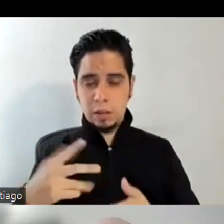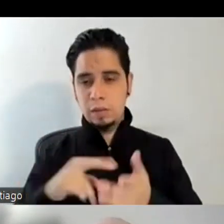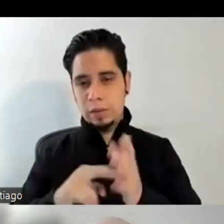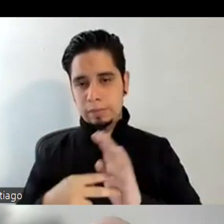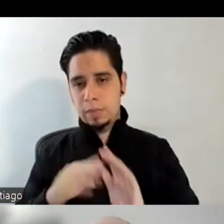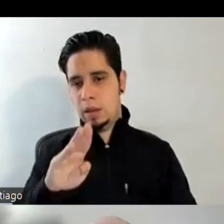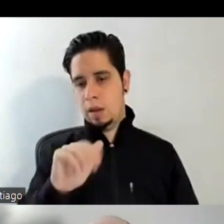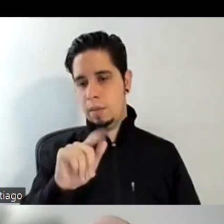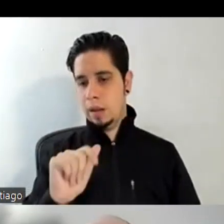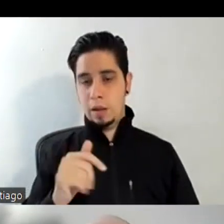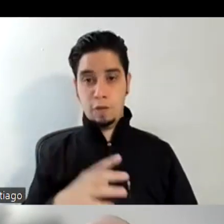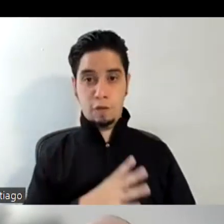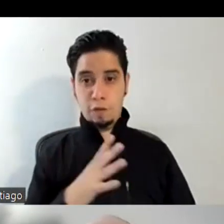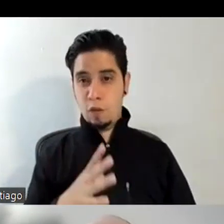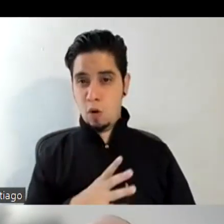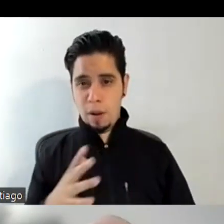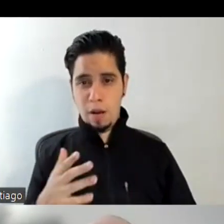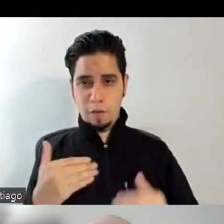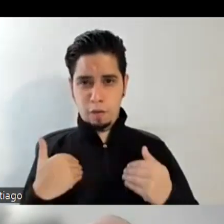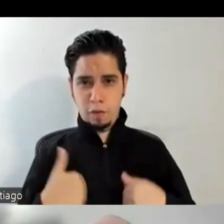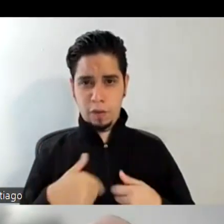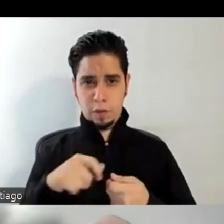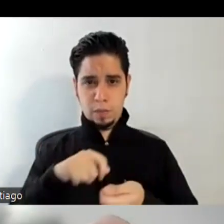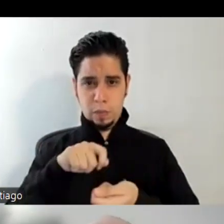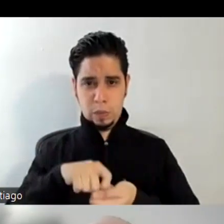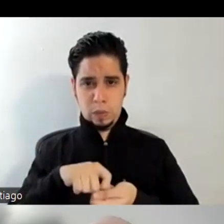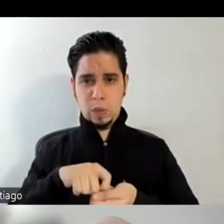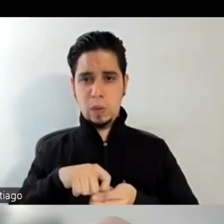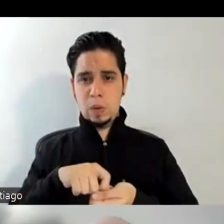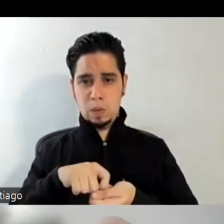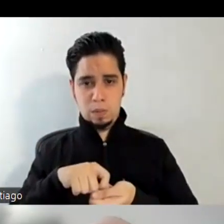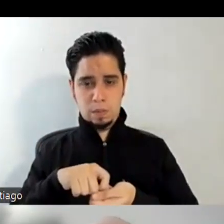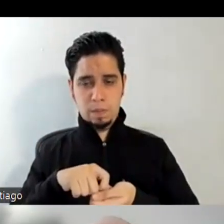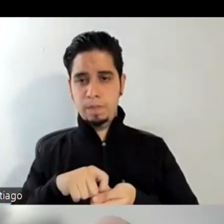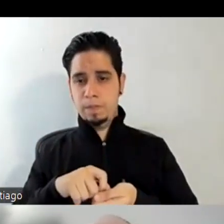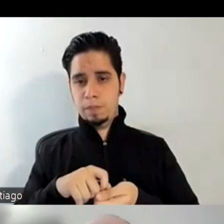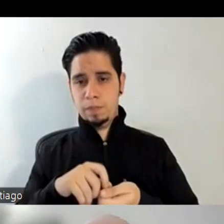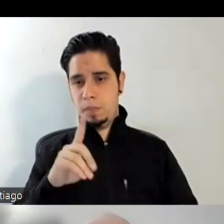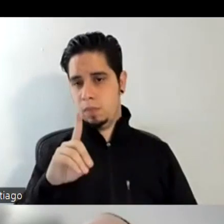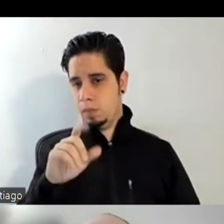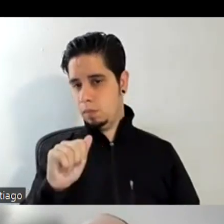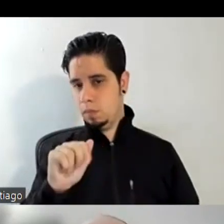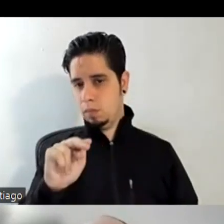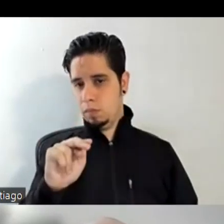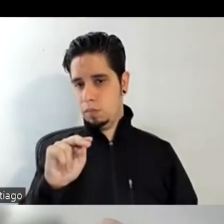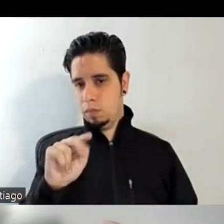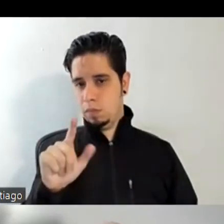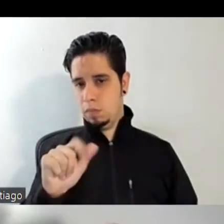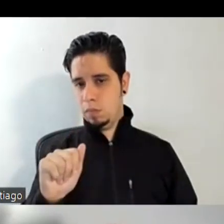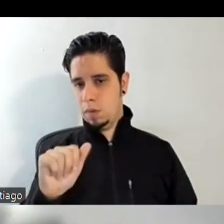poquito en esos patrones físicos, ¿no? Claro, la danza contemporánea, pues no, la danza